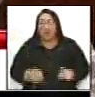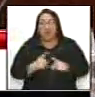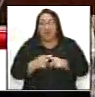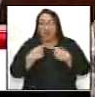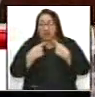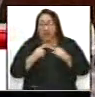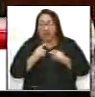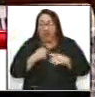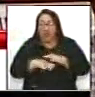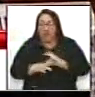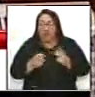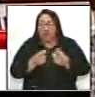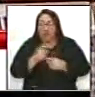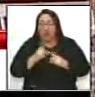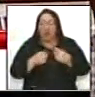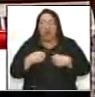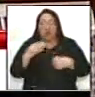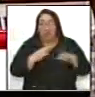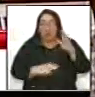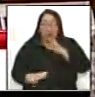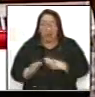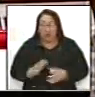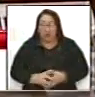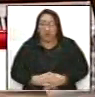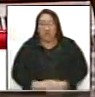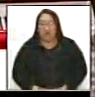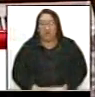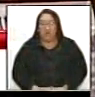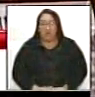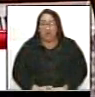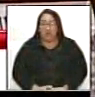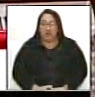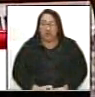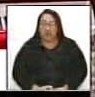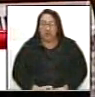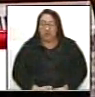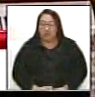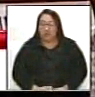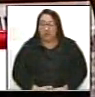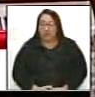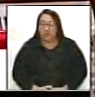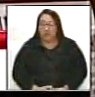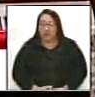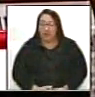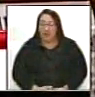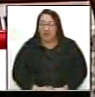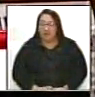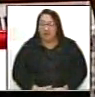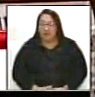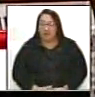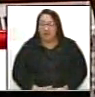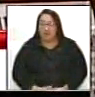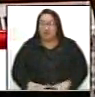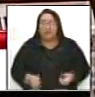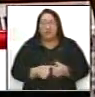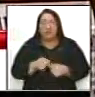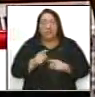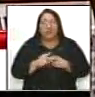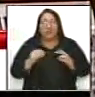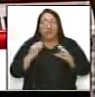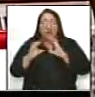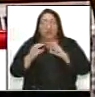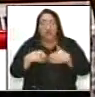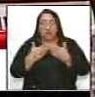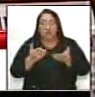conocimiento de la comisión algo que nos ha preocupado a todos, creo yo, porque a través de los medios de comunicación, casualmente cuando se daba